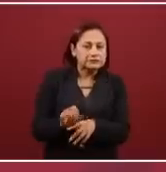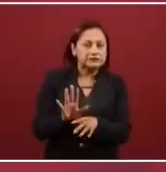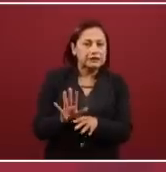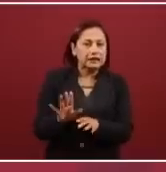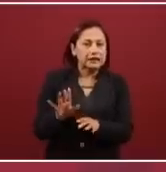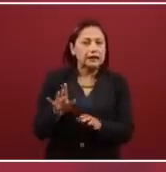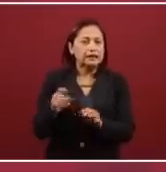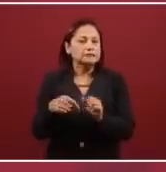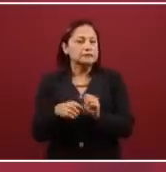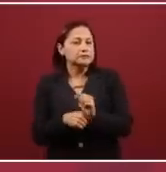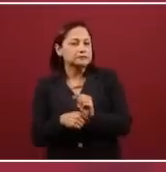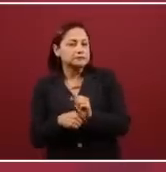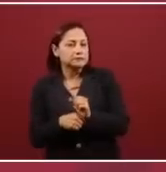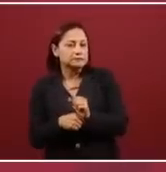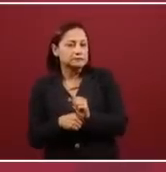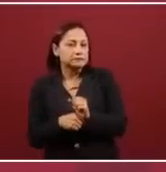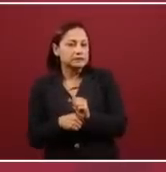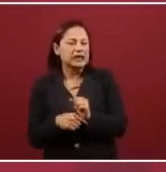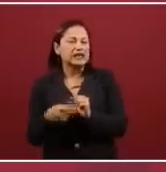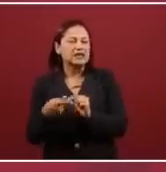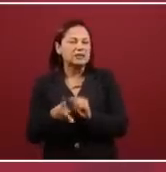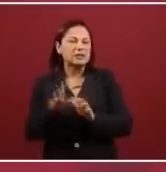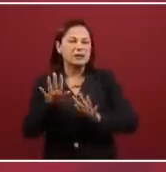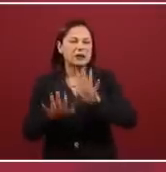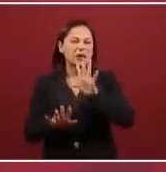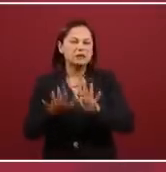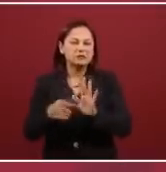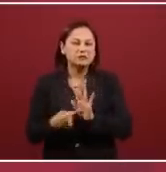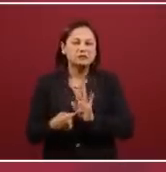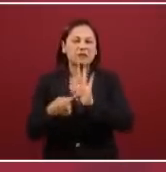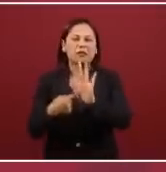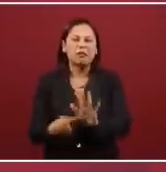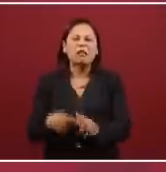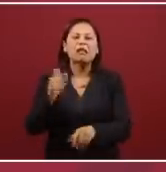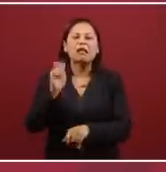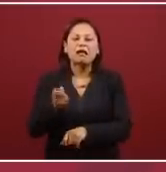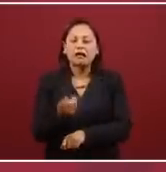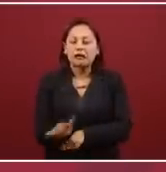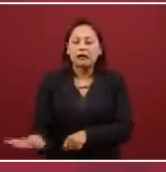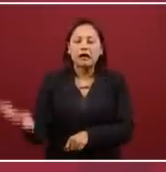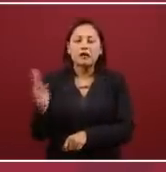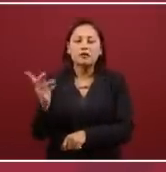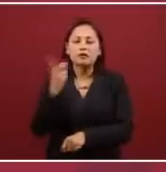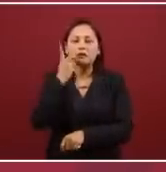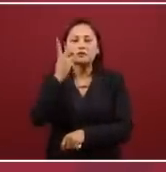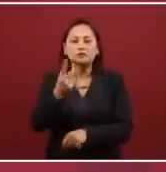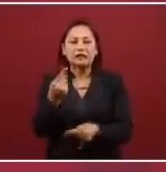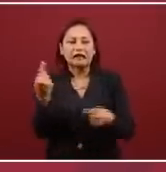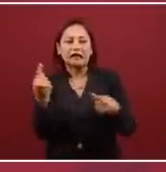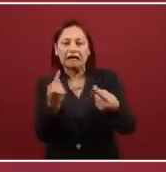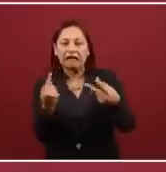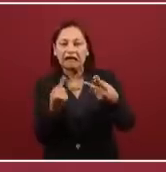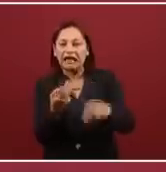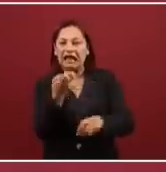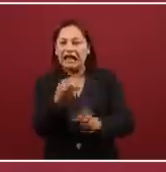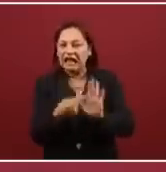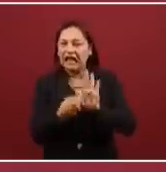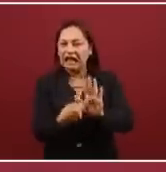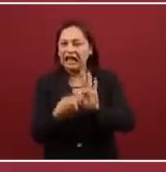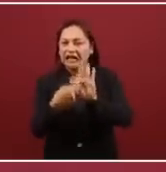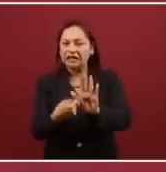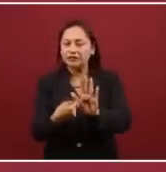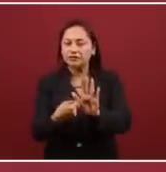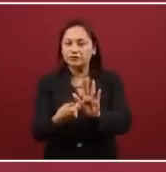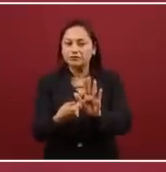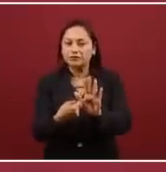Solo destacan lo que les conviene y callan como